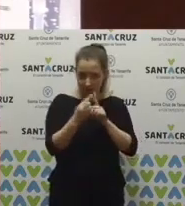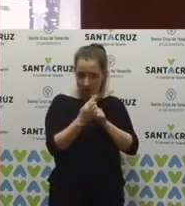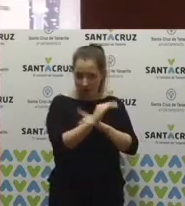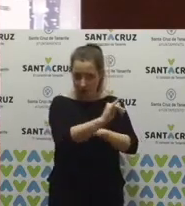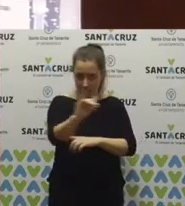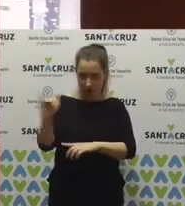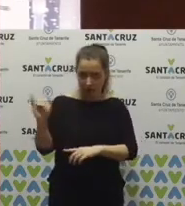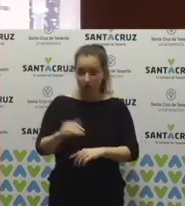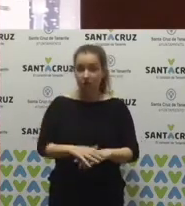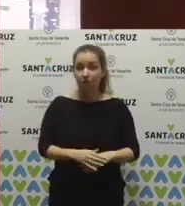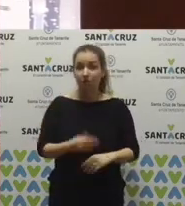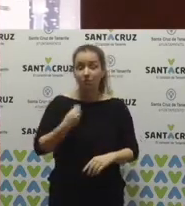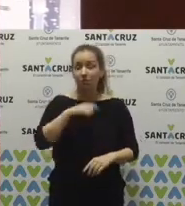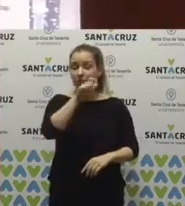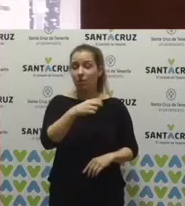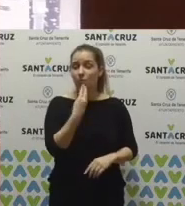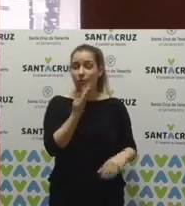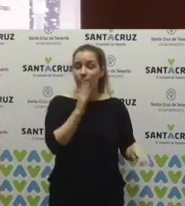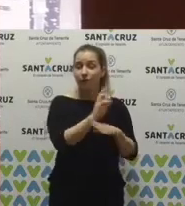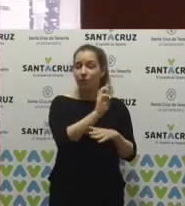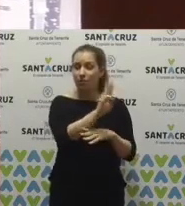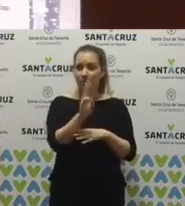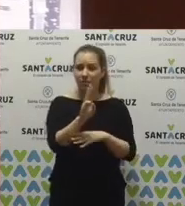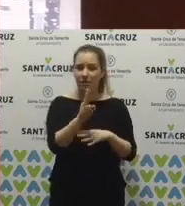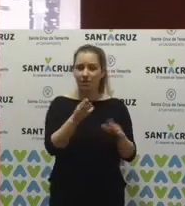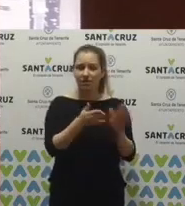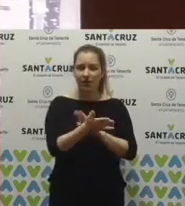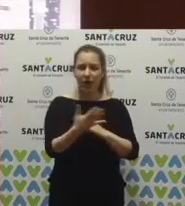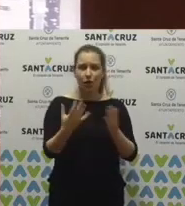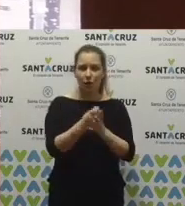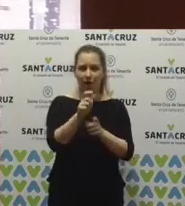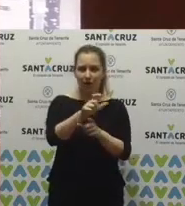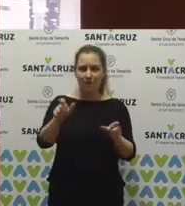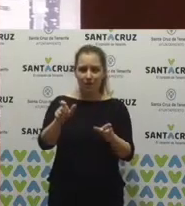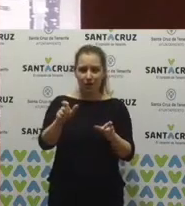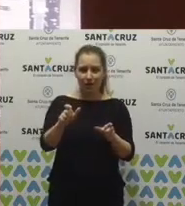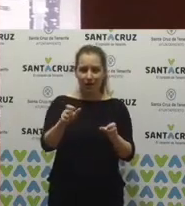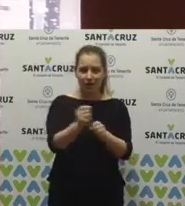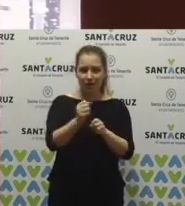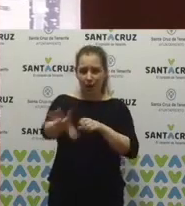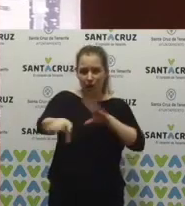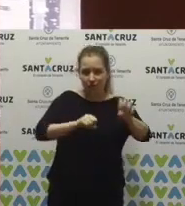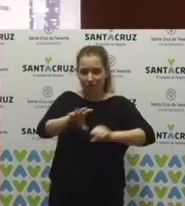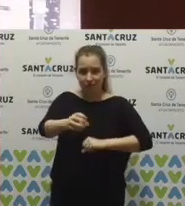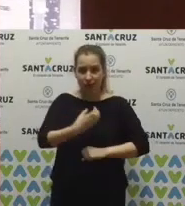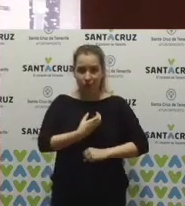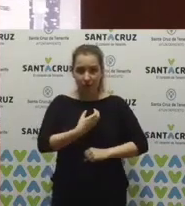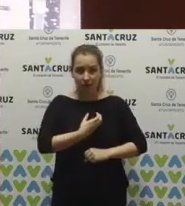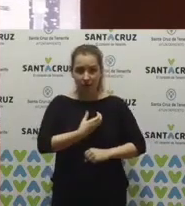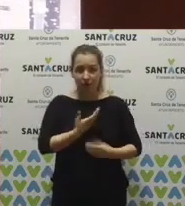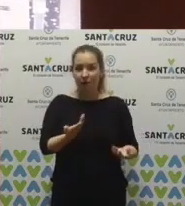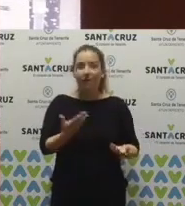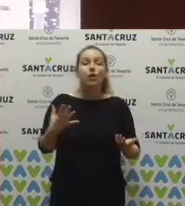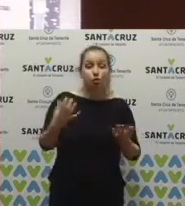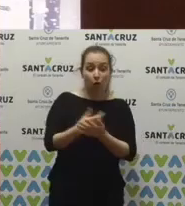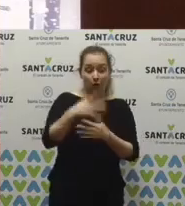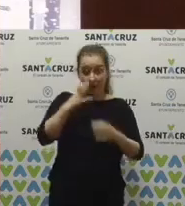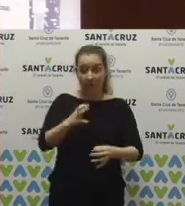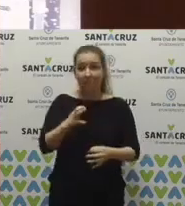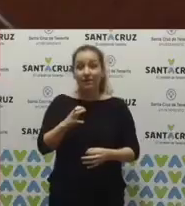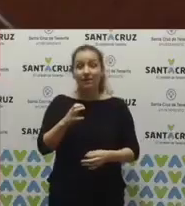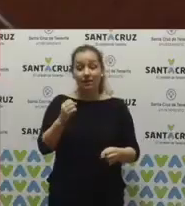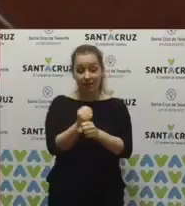del partido popular va a trabajar todo el mundo para el ayuntamiento pero es que toda esta gente trabaja para el ayuntamiento o sea la cuestión estancia y trabajan para el ayuntamiento